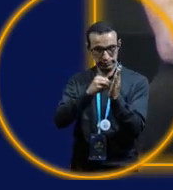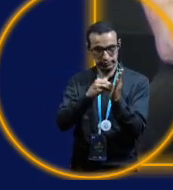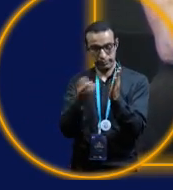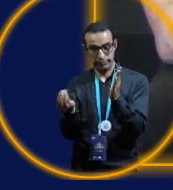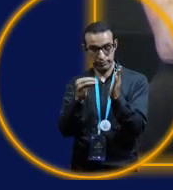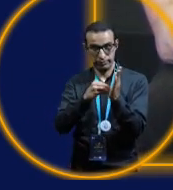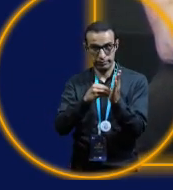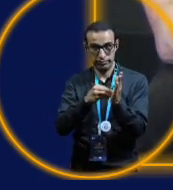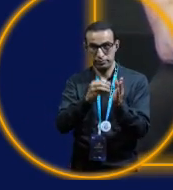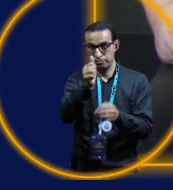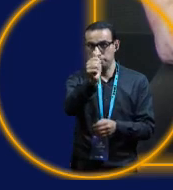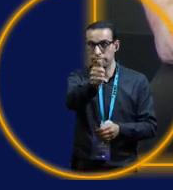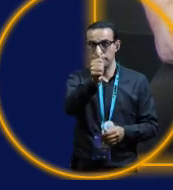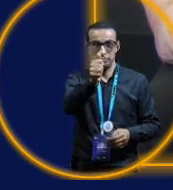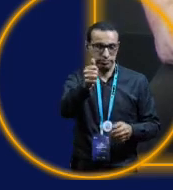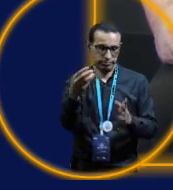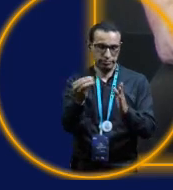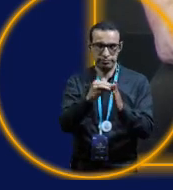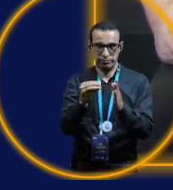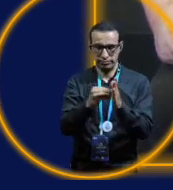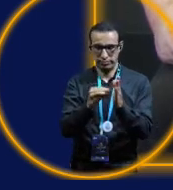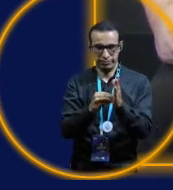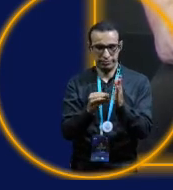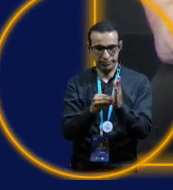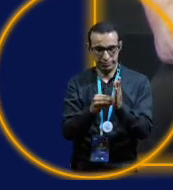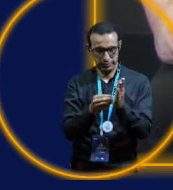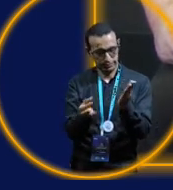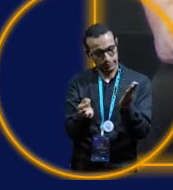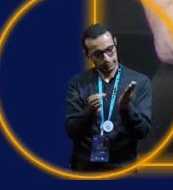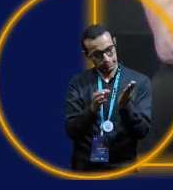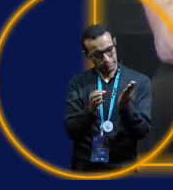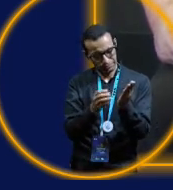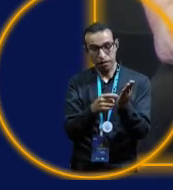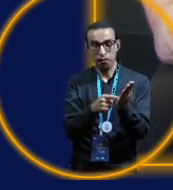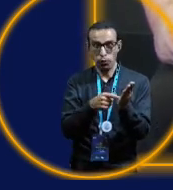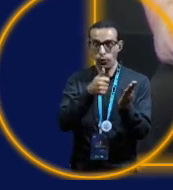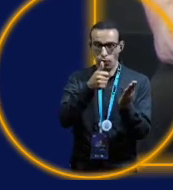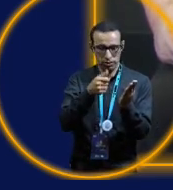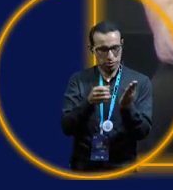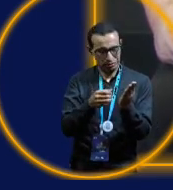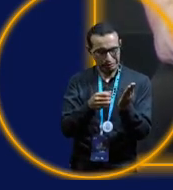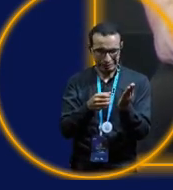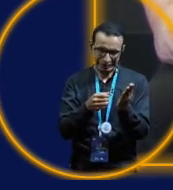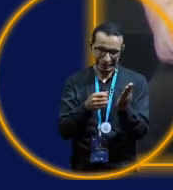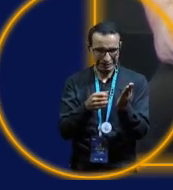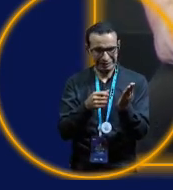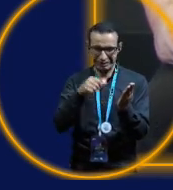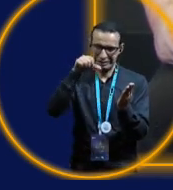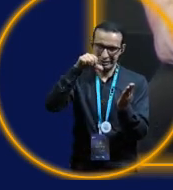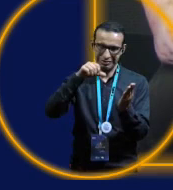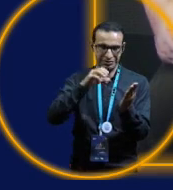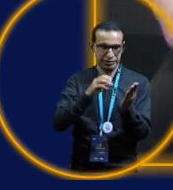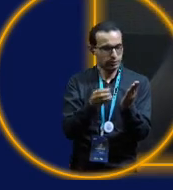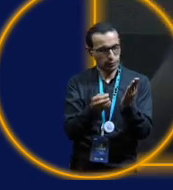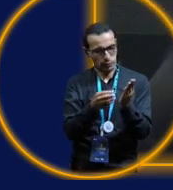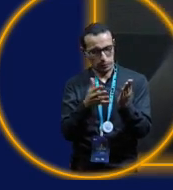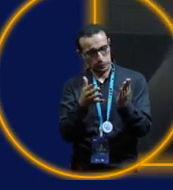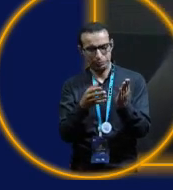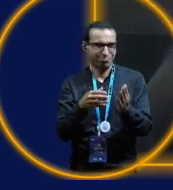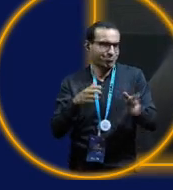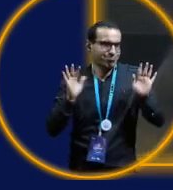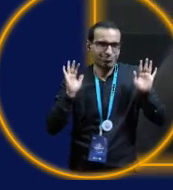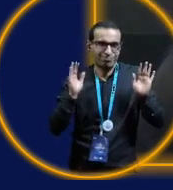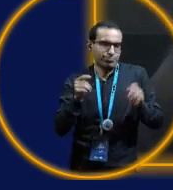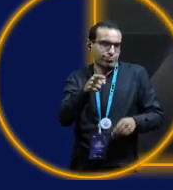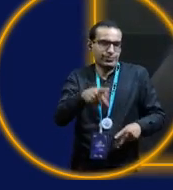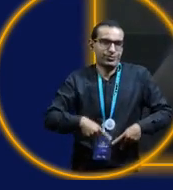novela tu vida la tienes que escribir y algunos capítulos serán mejores que otros y algunos Serán como bueno hicimos